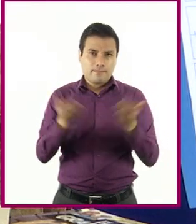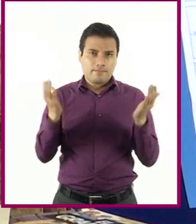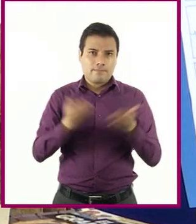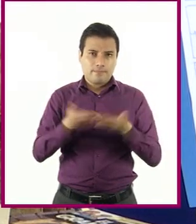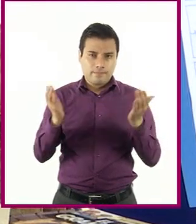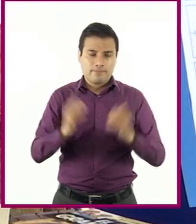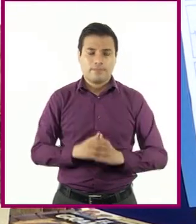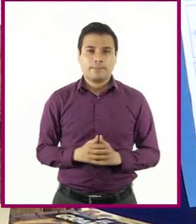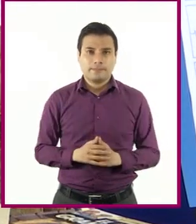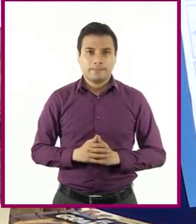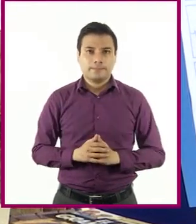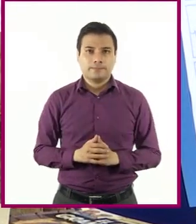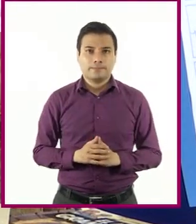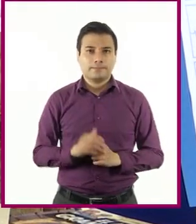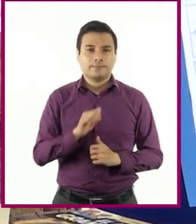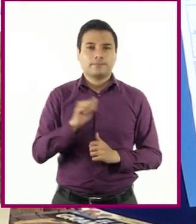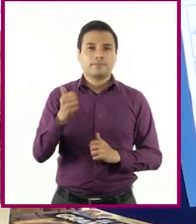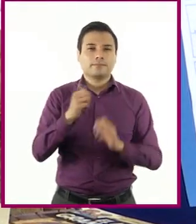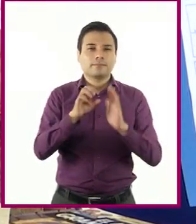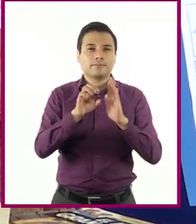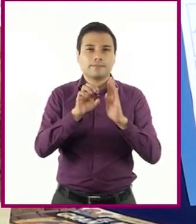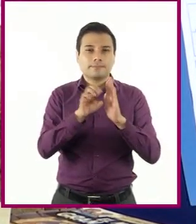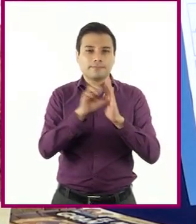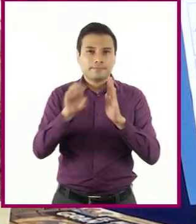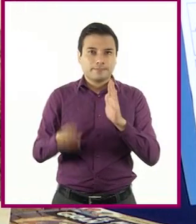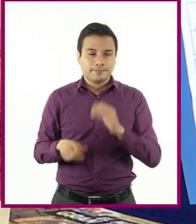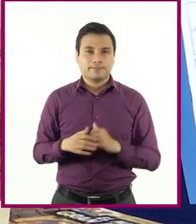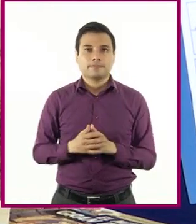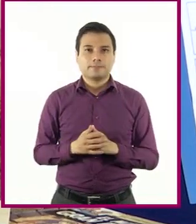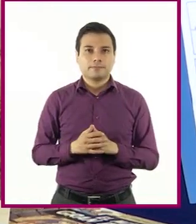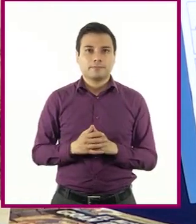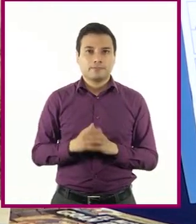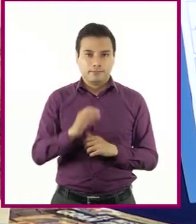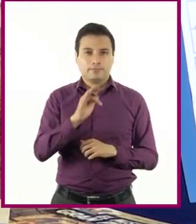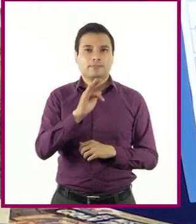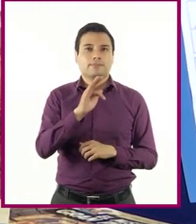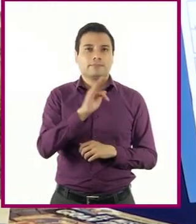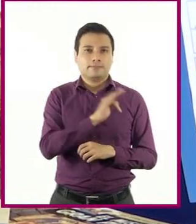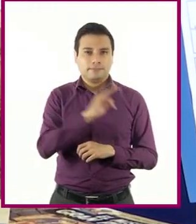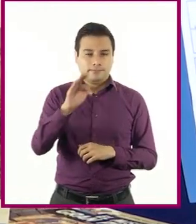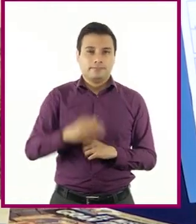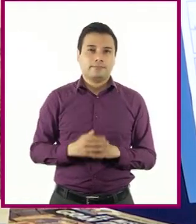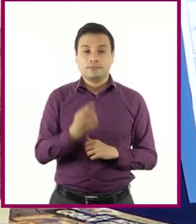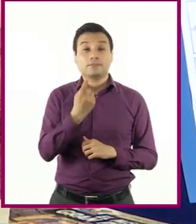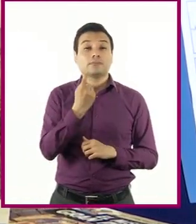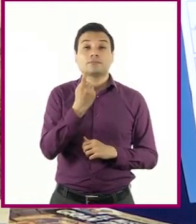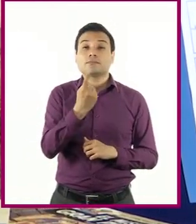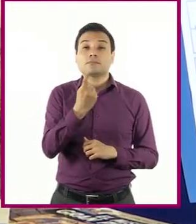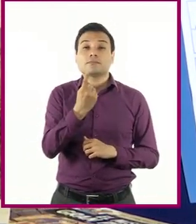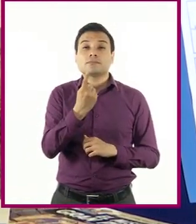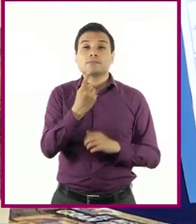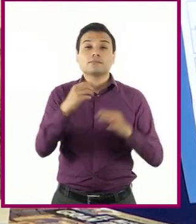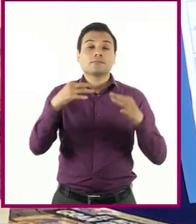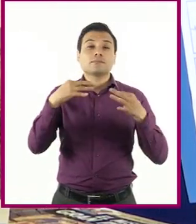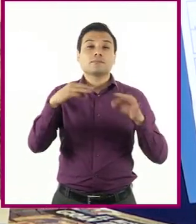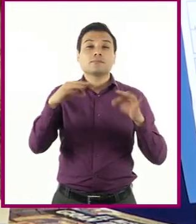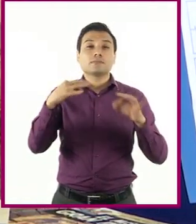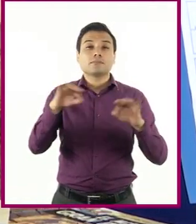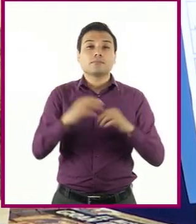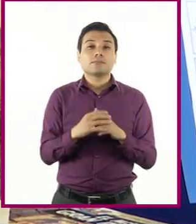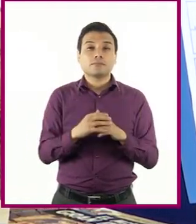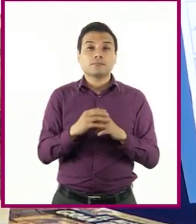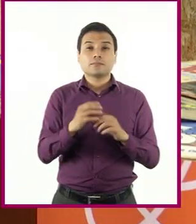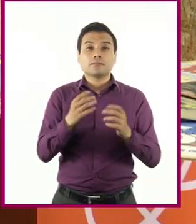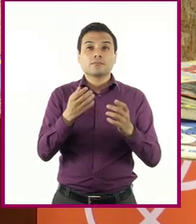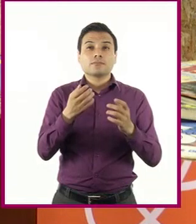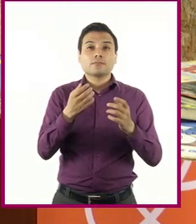Otra forma sería a escala muy pequeña una historieta de una sola hoja, distribuidas de mano en mano en la